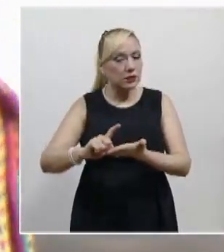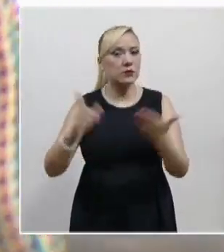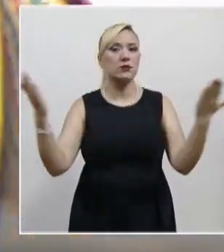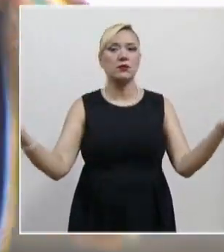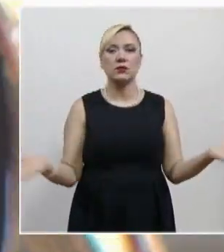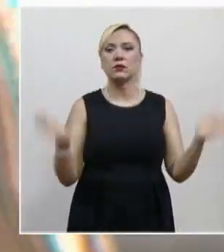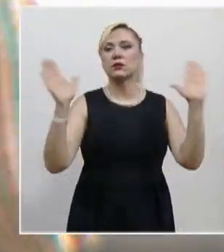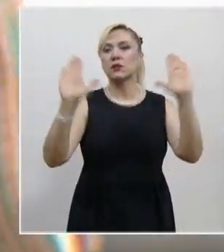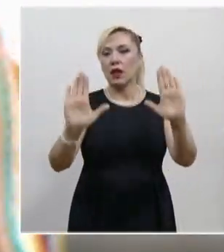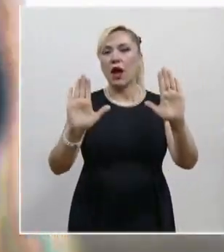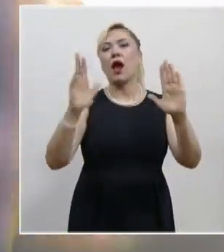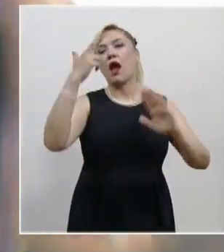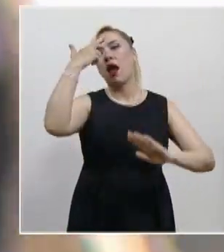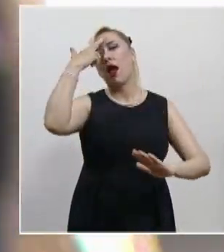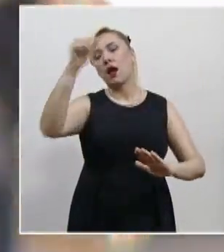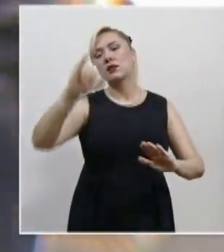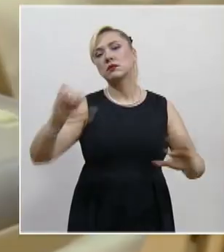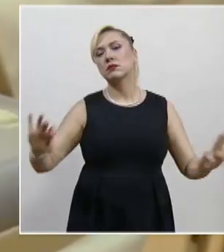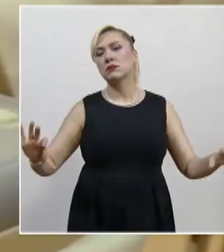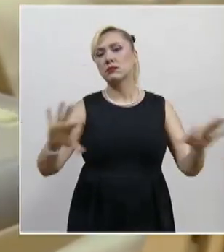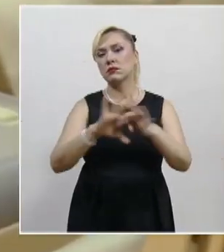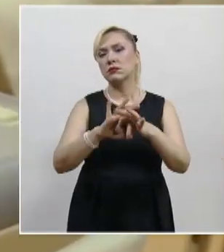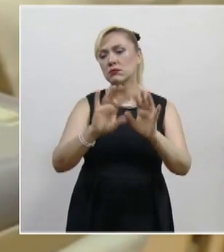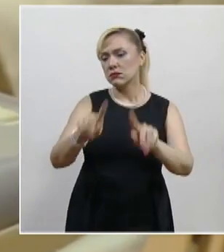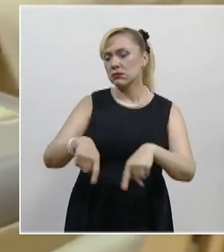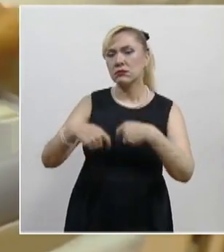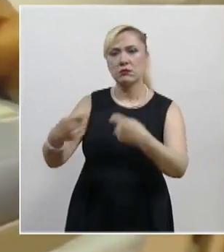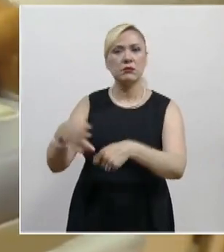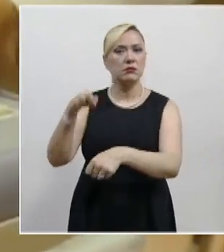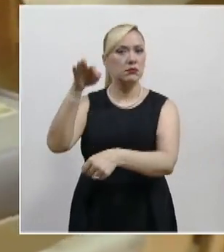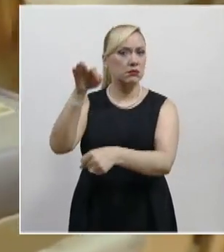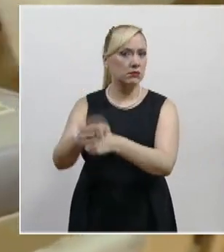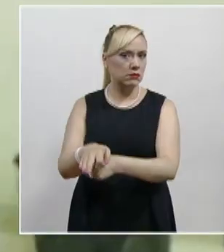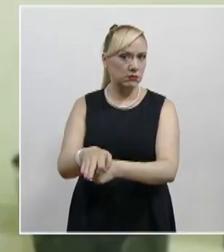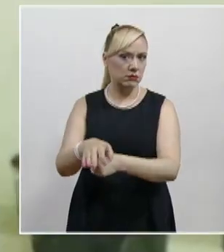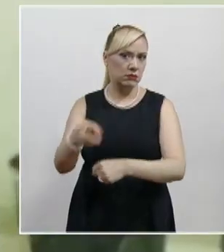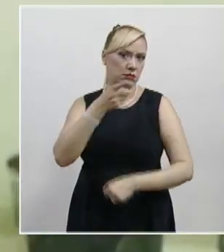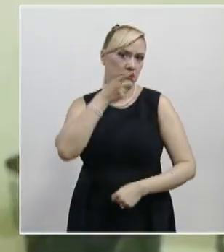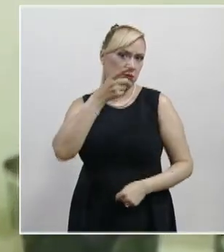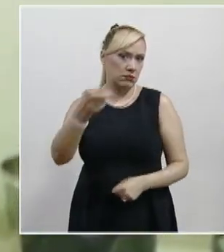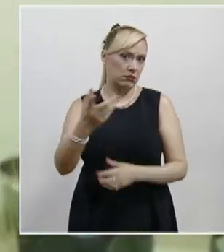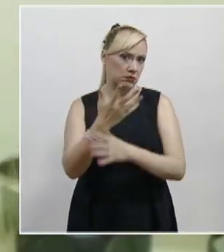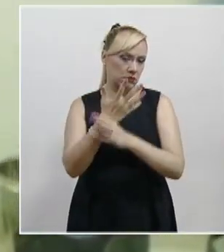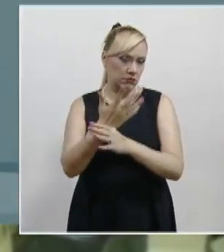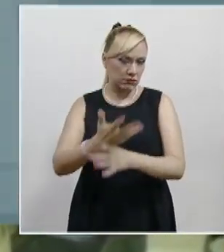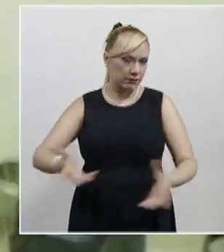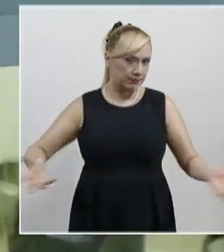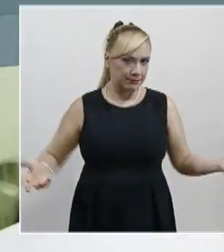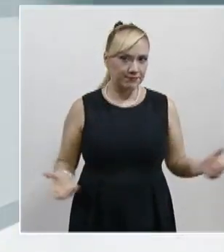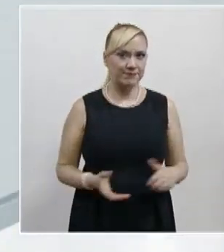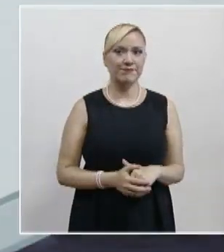clasificada de diversas formas con base a la acción jurídica a la cual se encuentre referido.